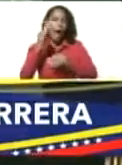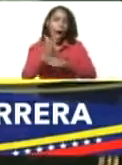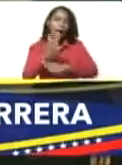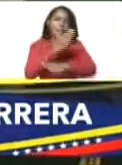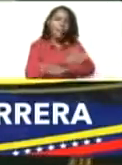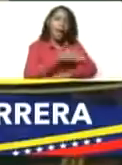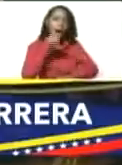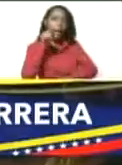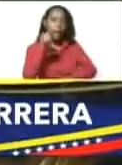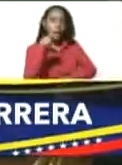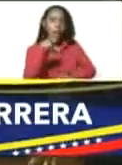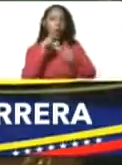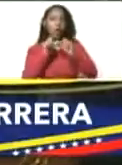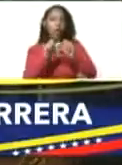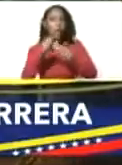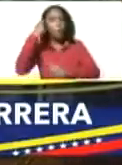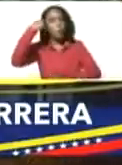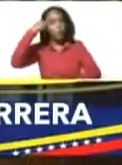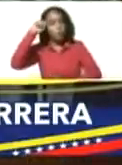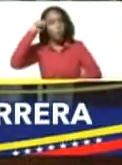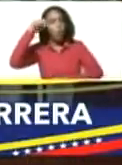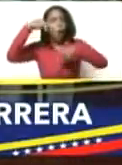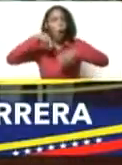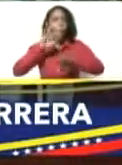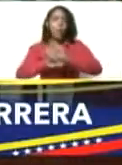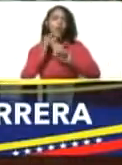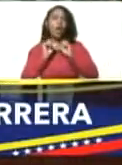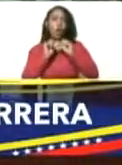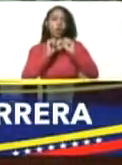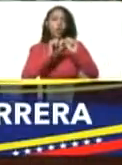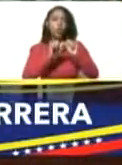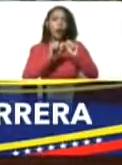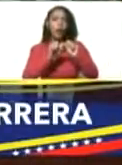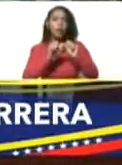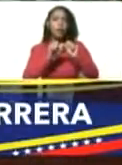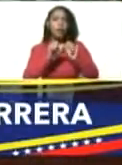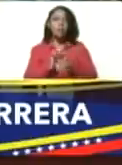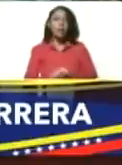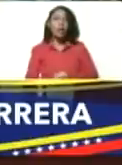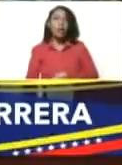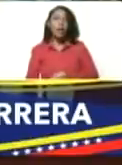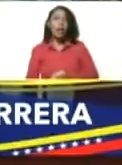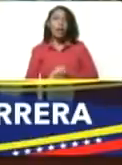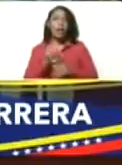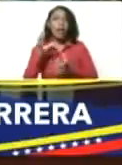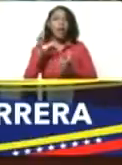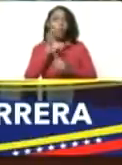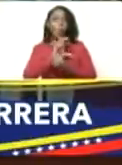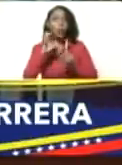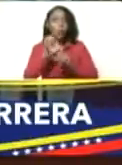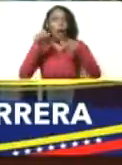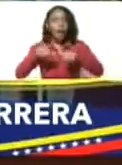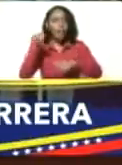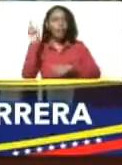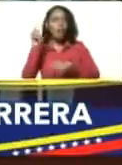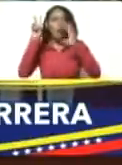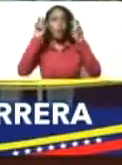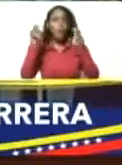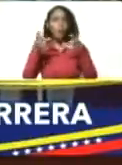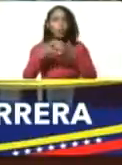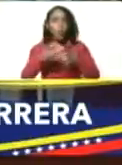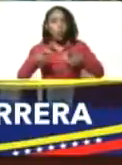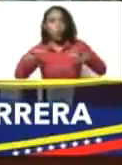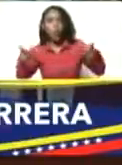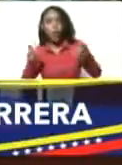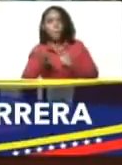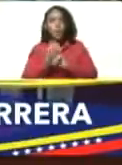antecedido y que los seguimos recordando hoy porque siguen siendo cátedra para Venezuela, para las nuevas generaciones y para el